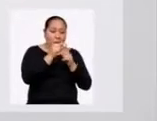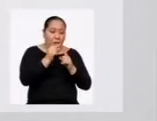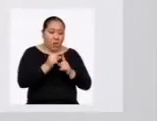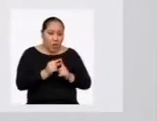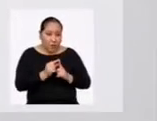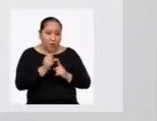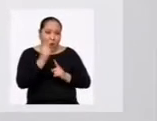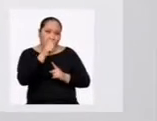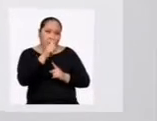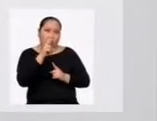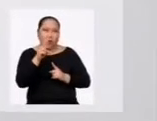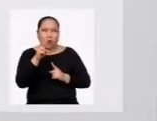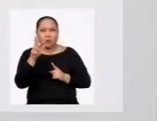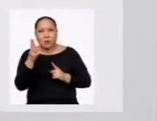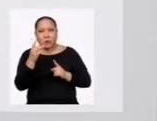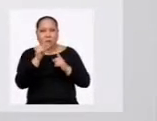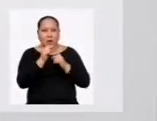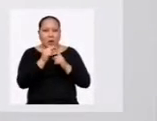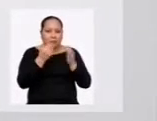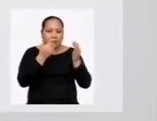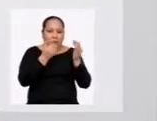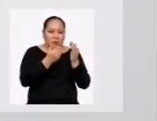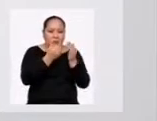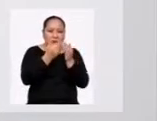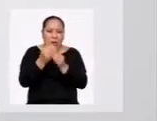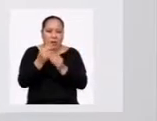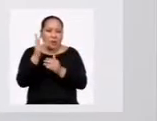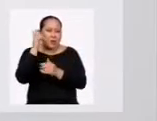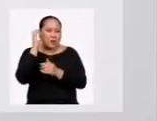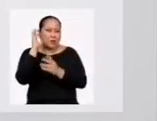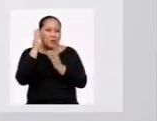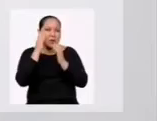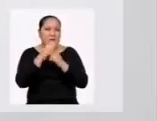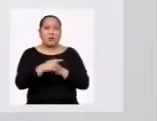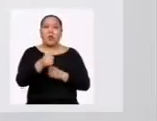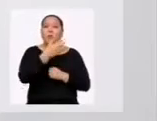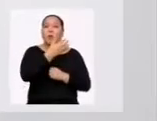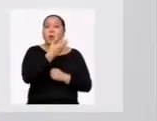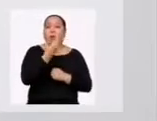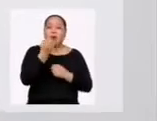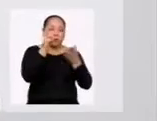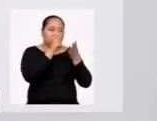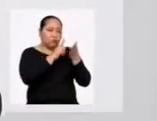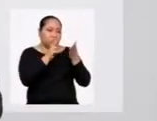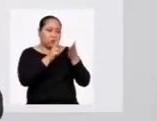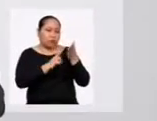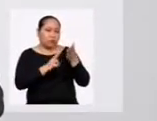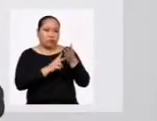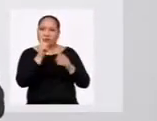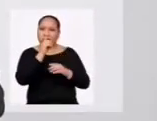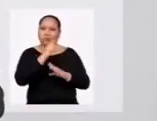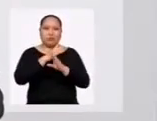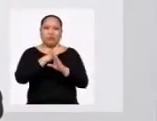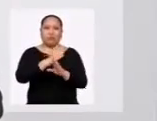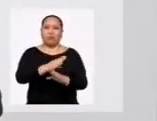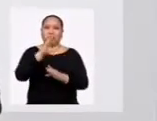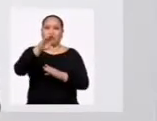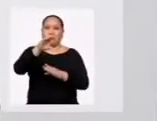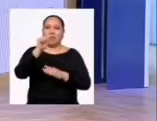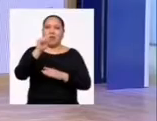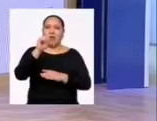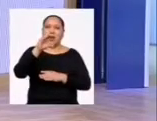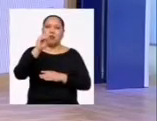varias palabras cercanas en el discurso. Lo mejor para una lectura más fluida es evitar la